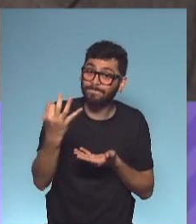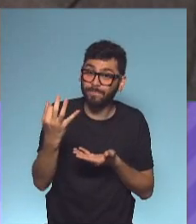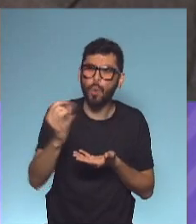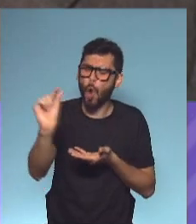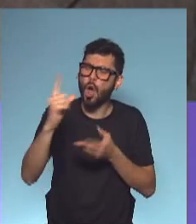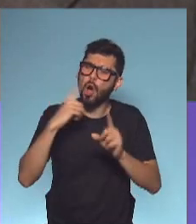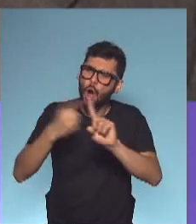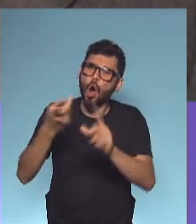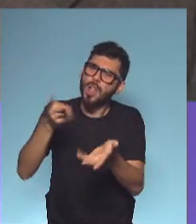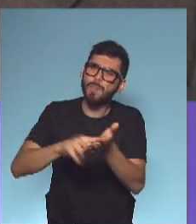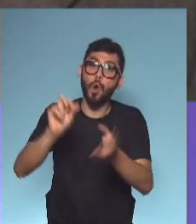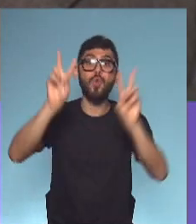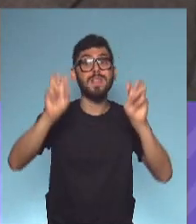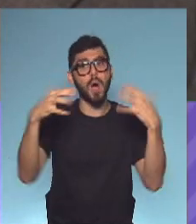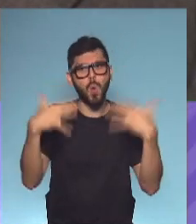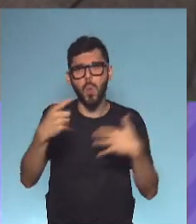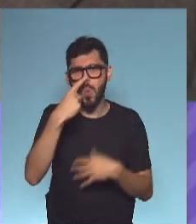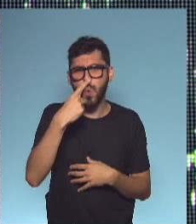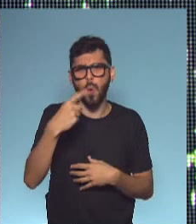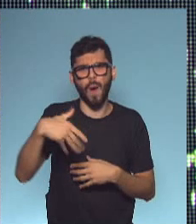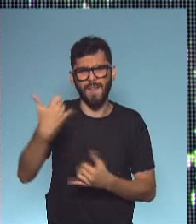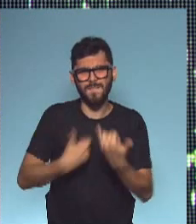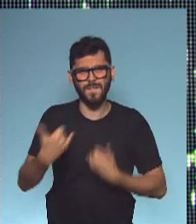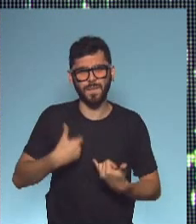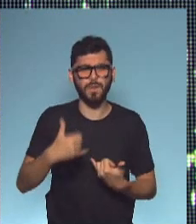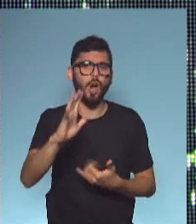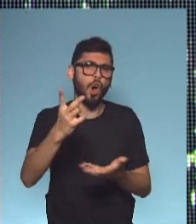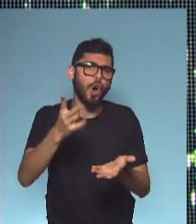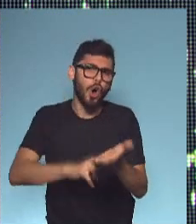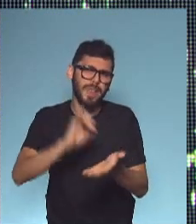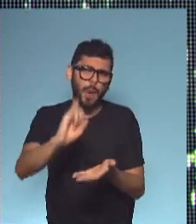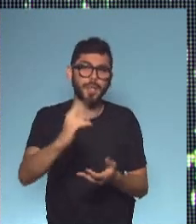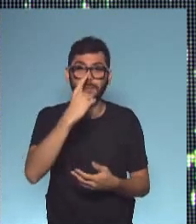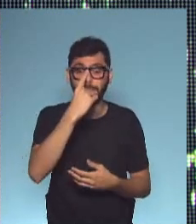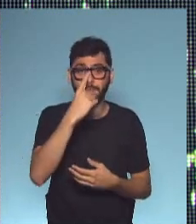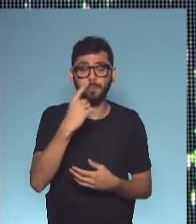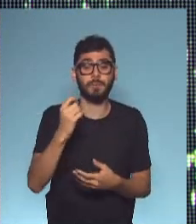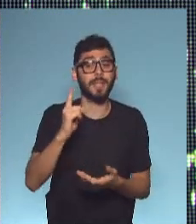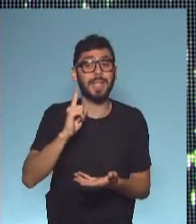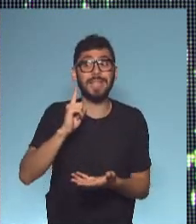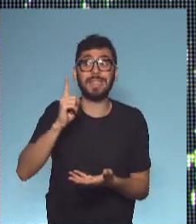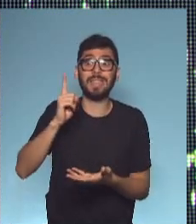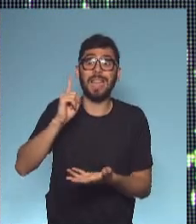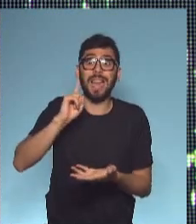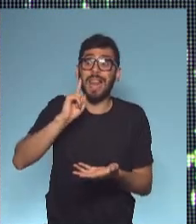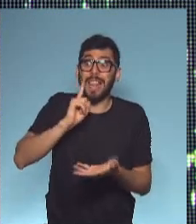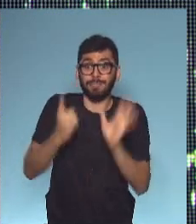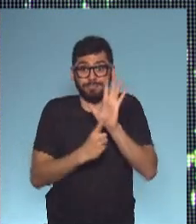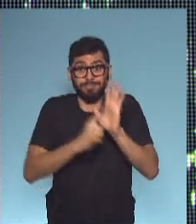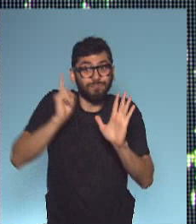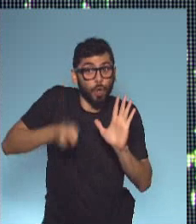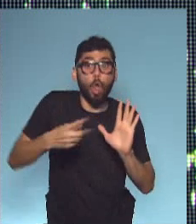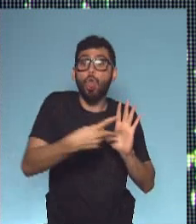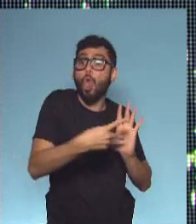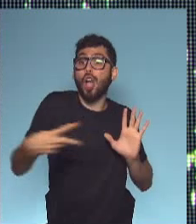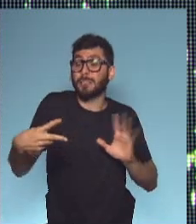tema de los interesantes que siempre traes. Repetimos, la decisión era por 2 semanas. Seguramente habrá una nueva